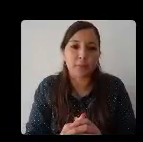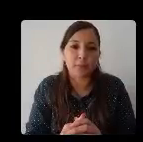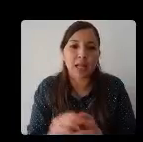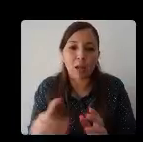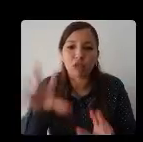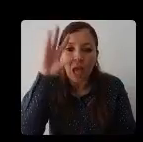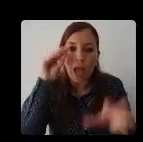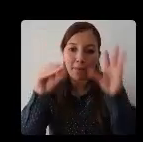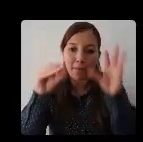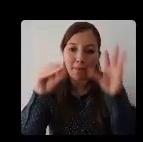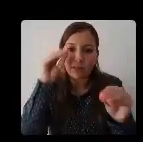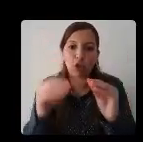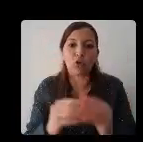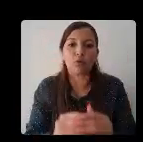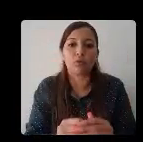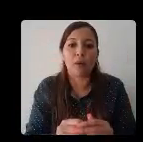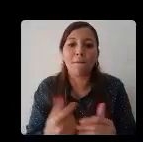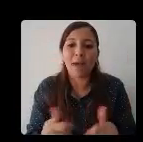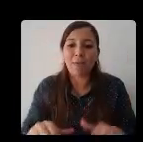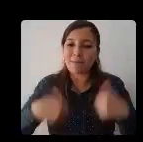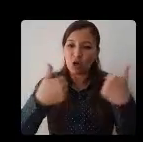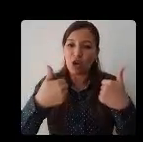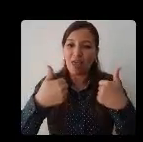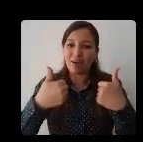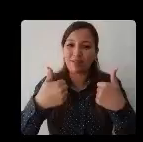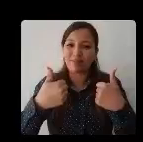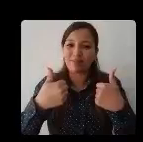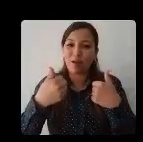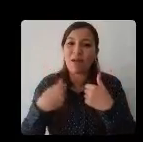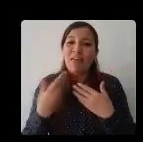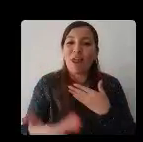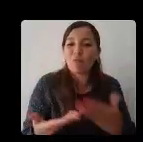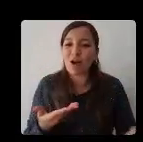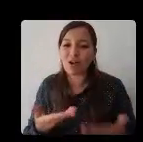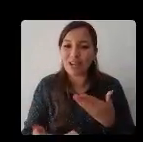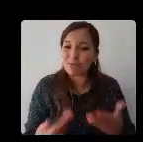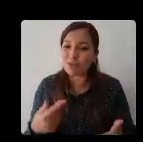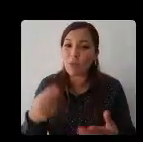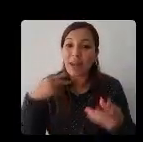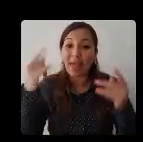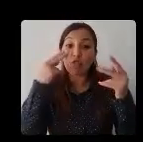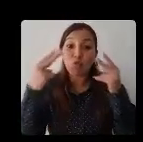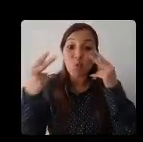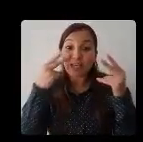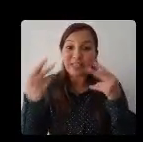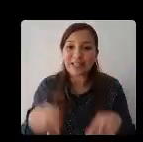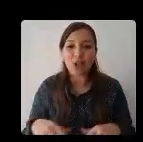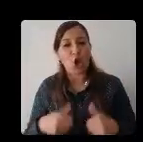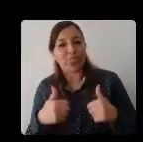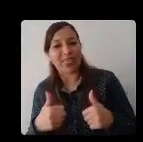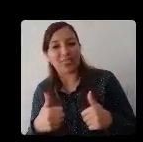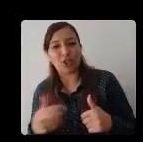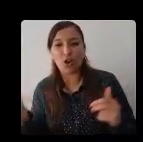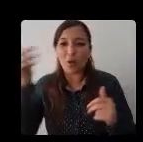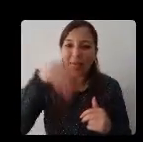para tenerlos con esto, ¿no? Más, con más seguridad a nuestros clientes y estar más preparados, ¿no? Sí,